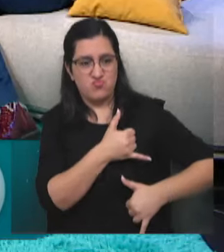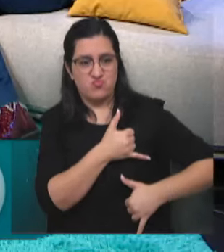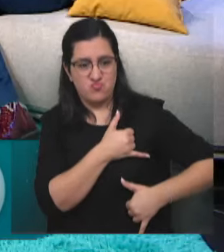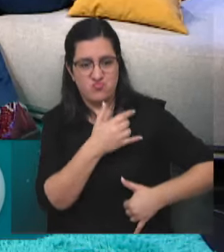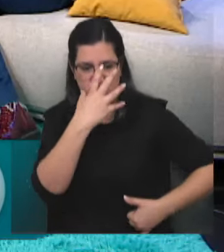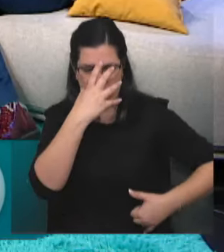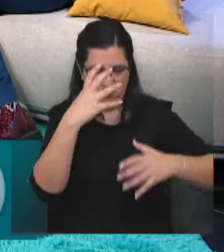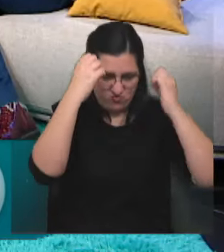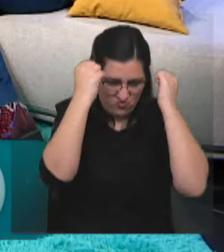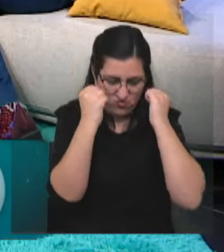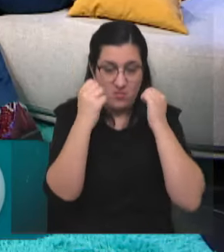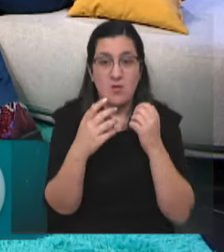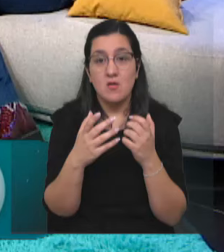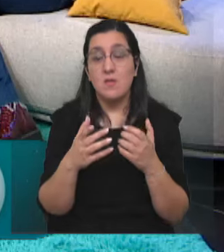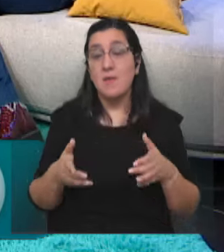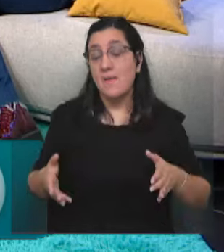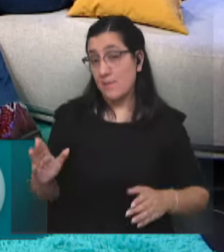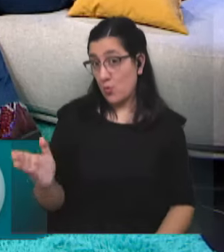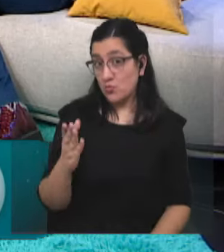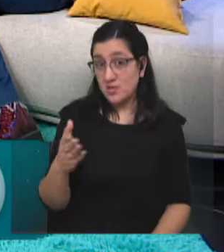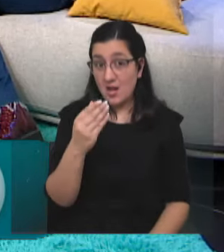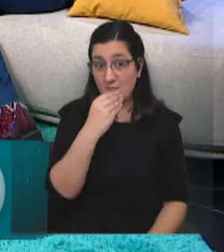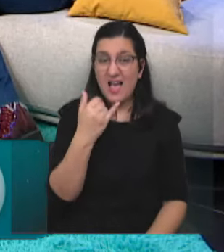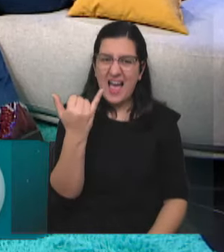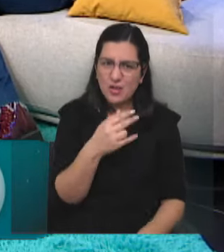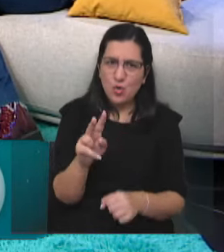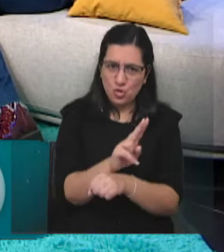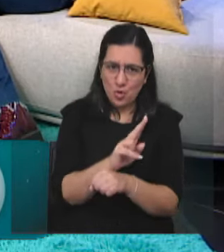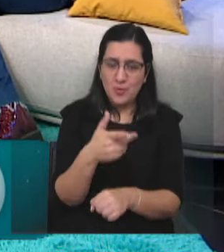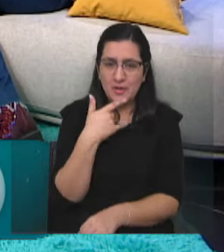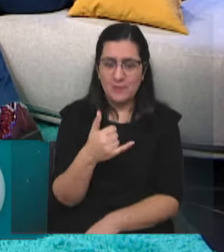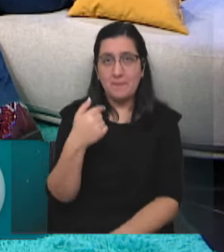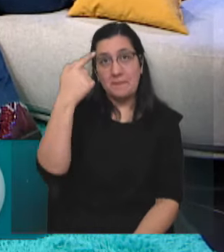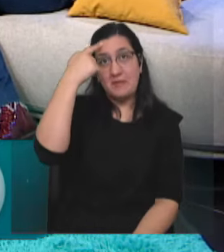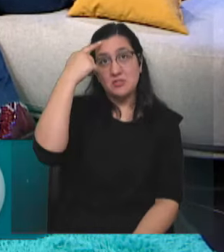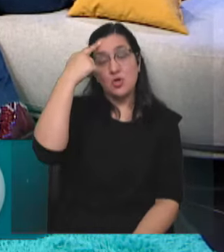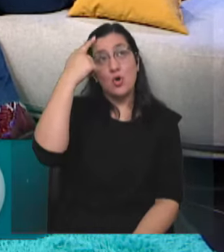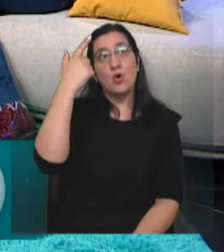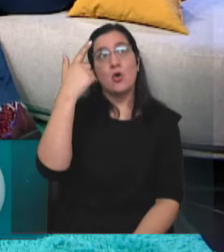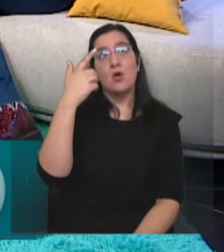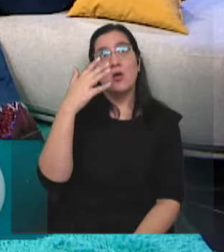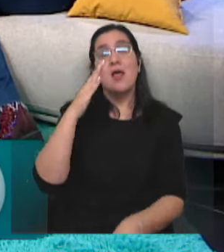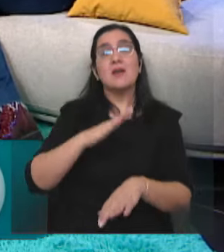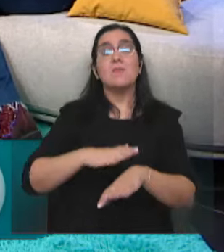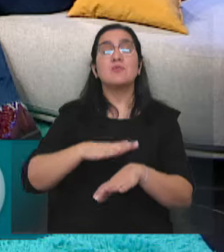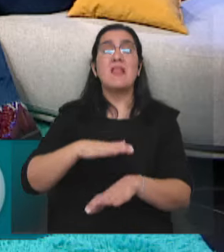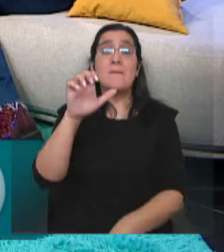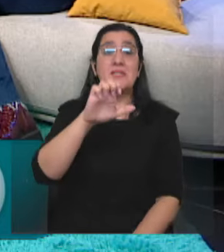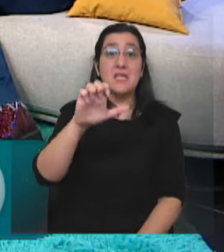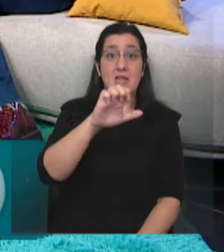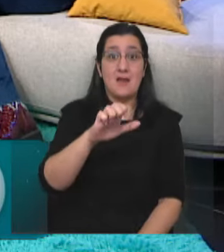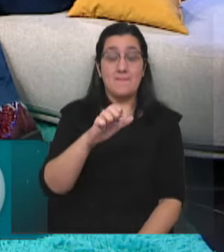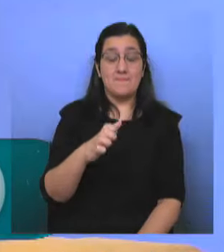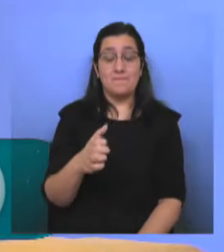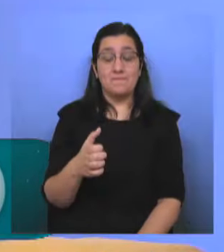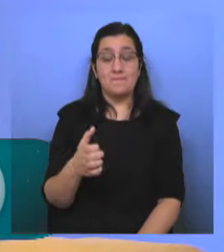para producir alimentos. ¿Y hay control sobre eso, Álvaro? O sea, en cuanto a, por ejemplo, no sé, pienso en una responsabilidad social empresarial, ya que hay,